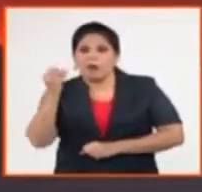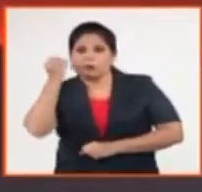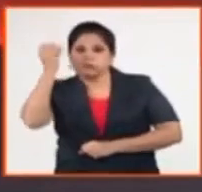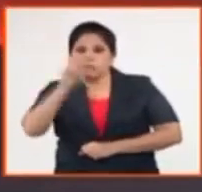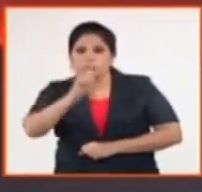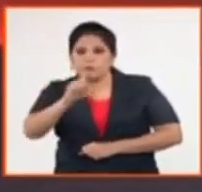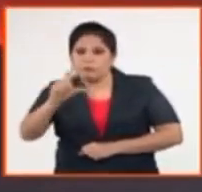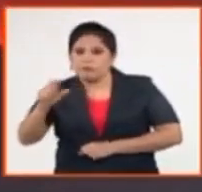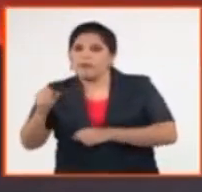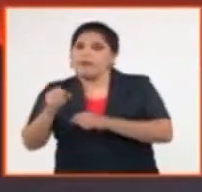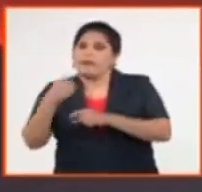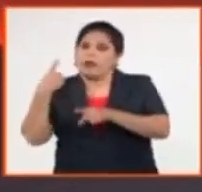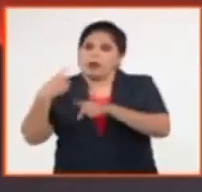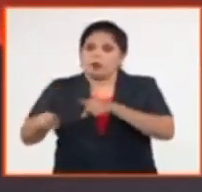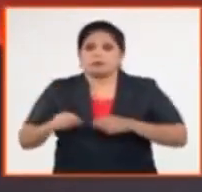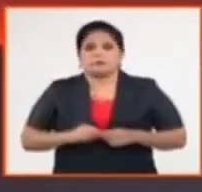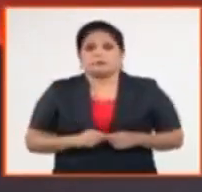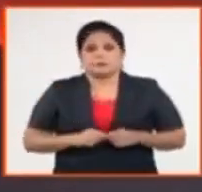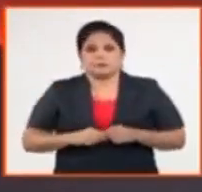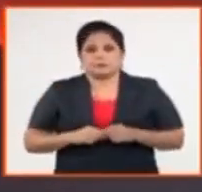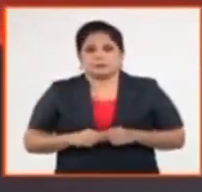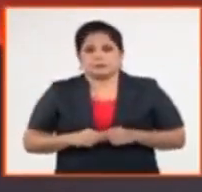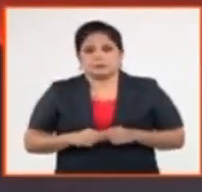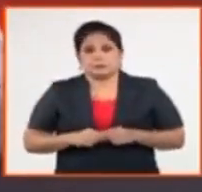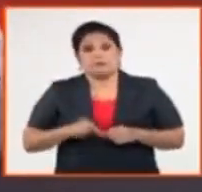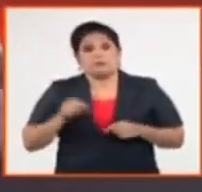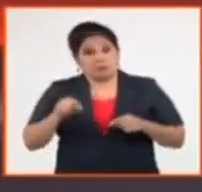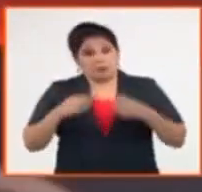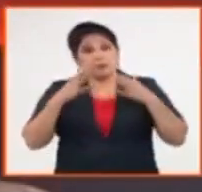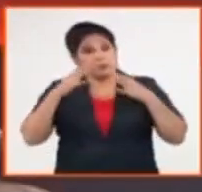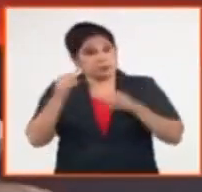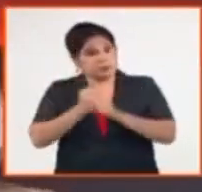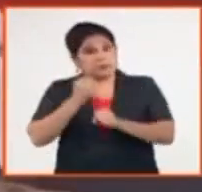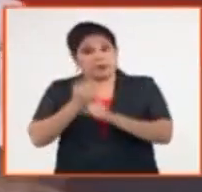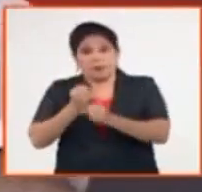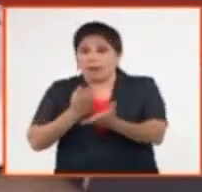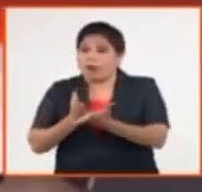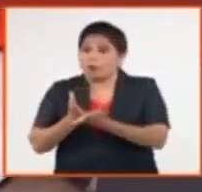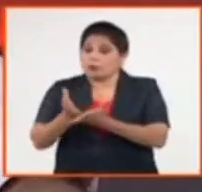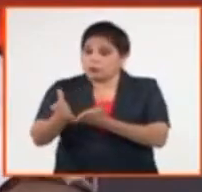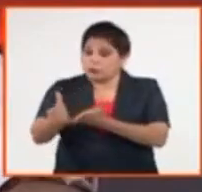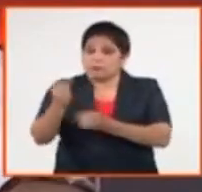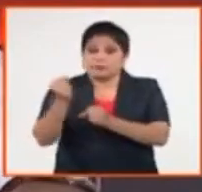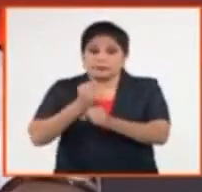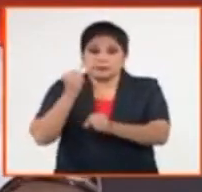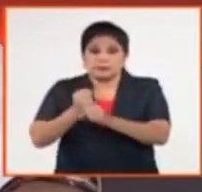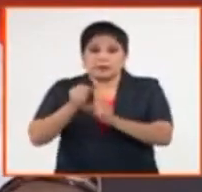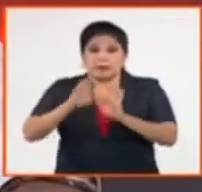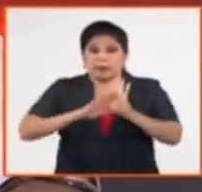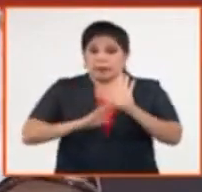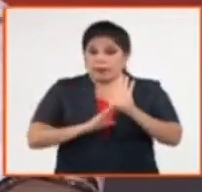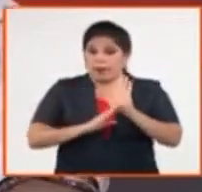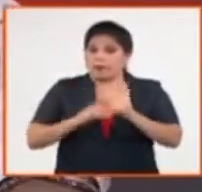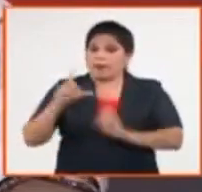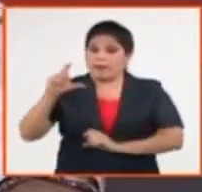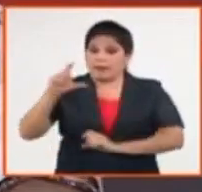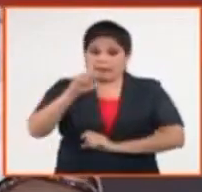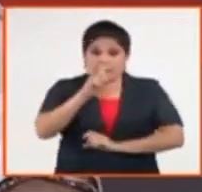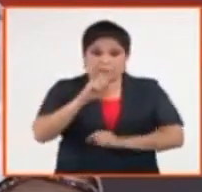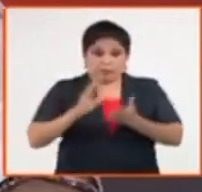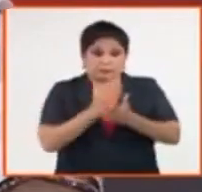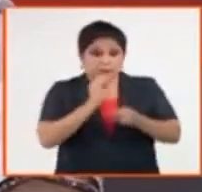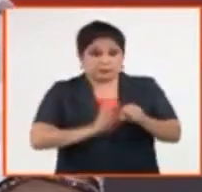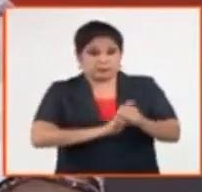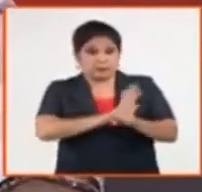de segunda generación. El reto que tenemos por delante es contribuir con este programa de vacunas COVID-19